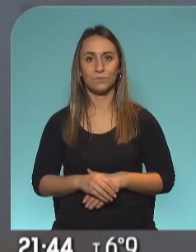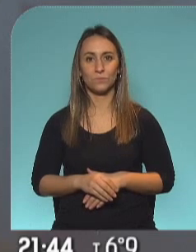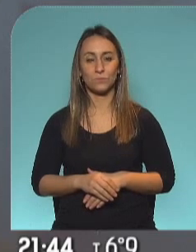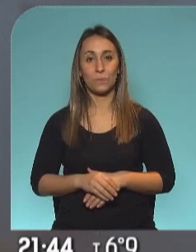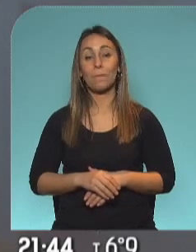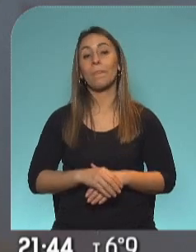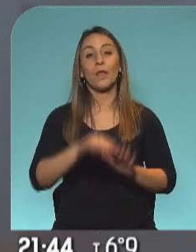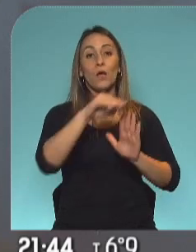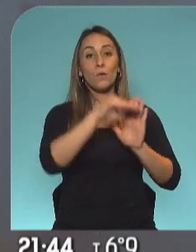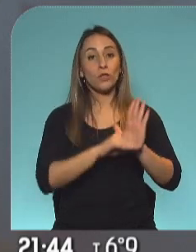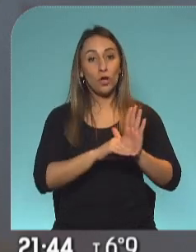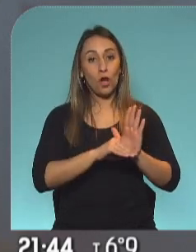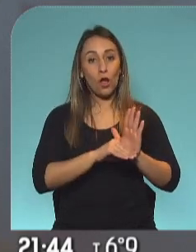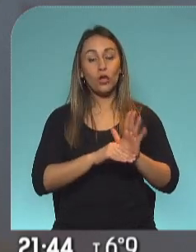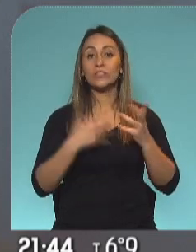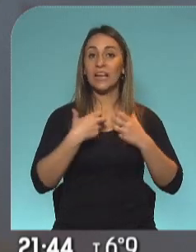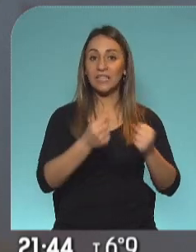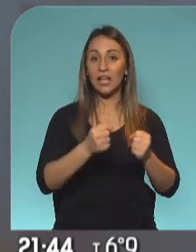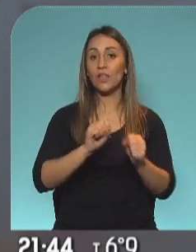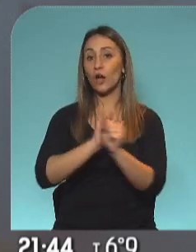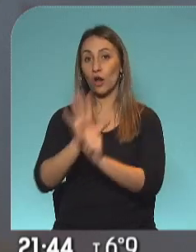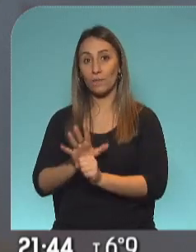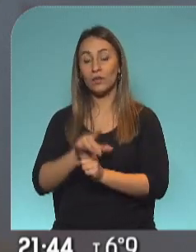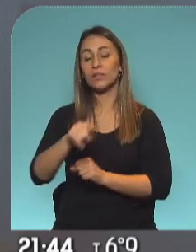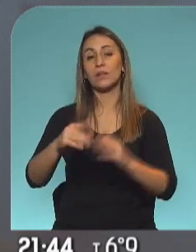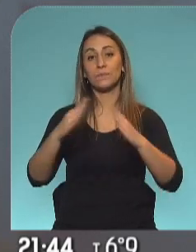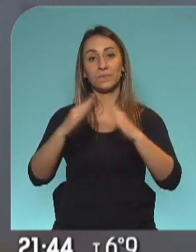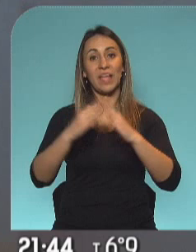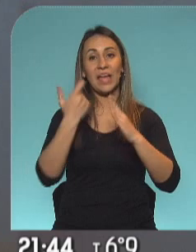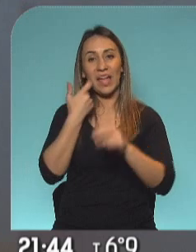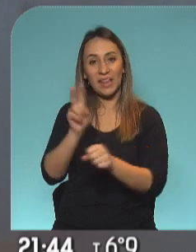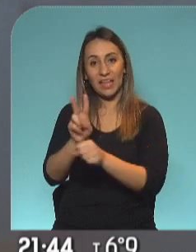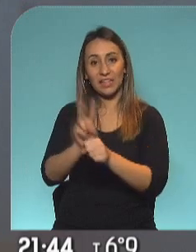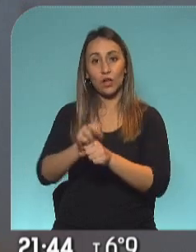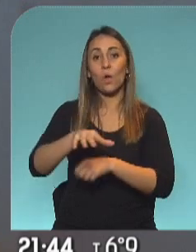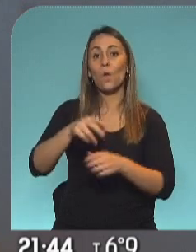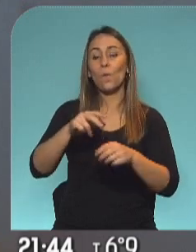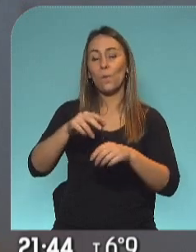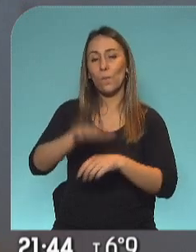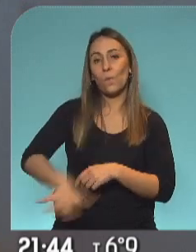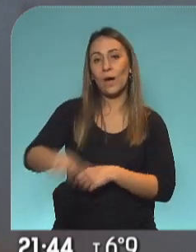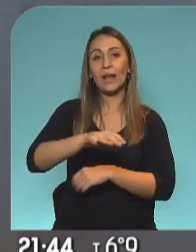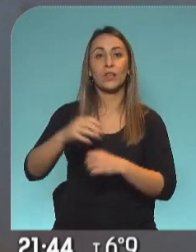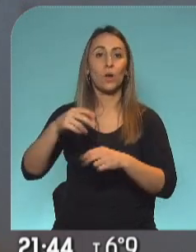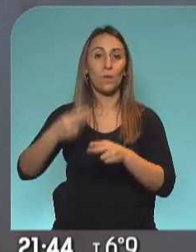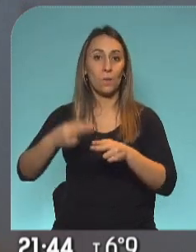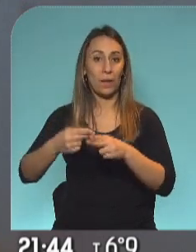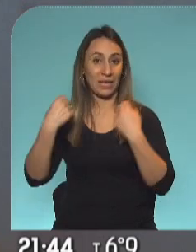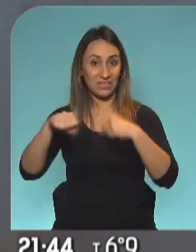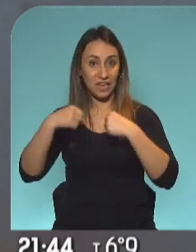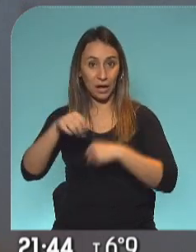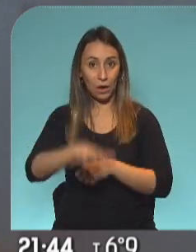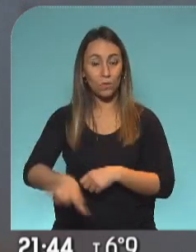Se activó el protocolo sanitario de COVID-19 en un geriátrico de Parque Chacabuco, en donde viven más de